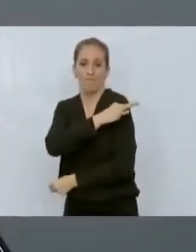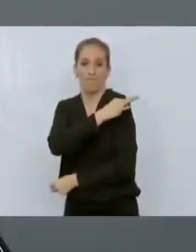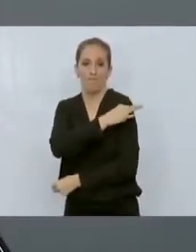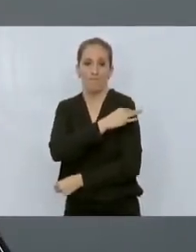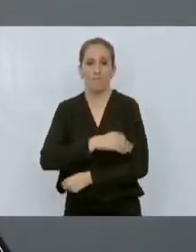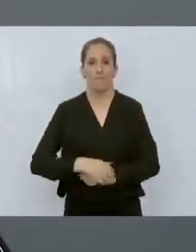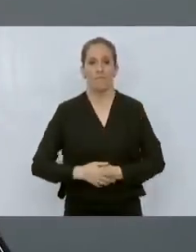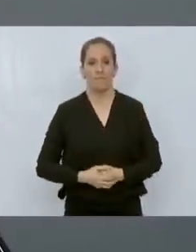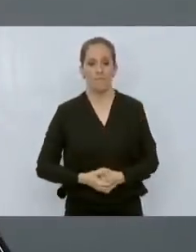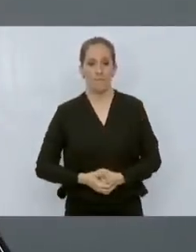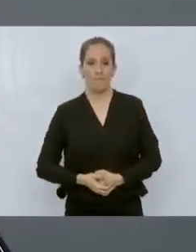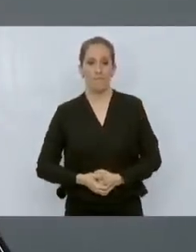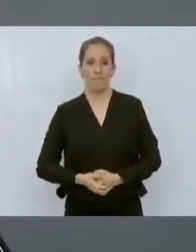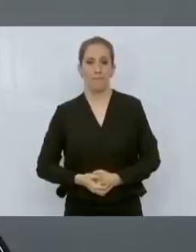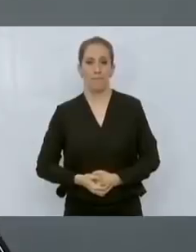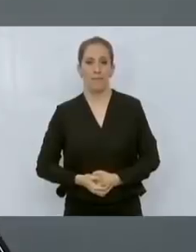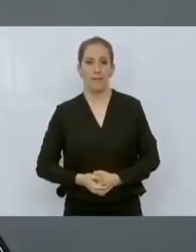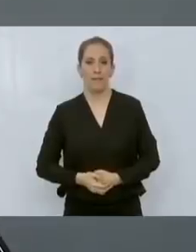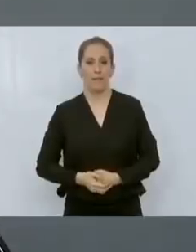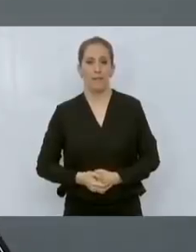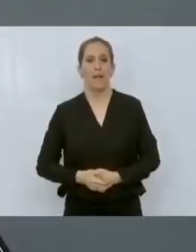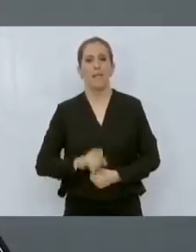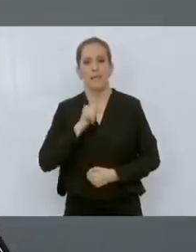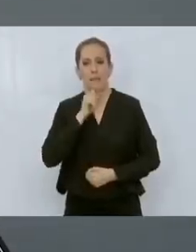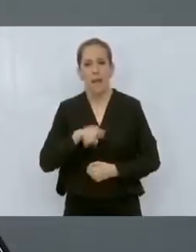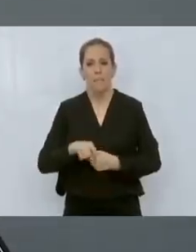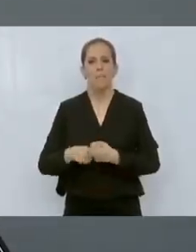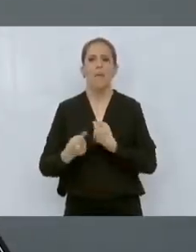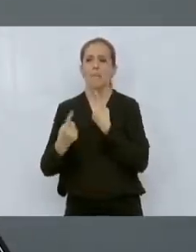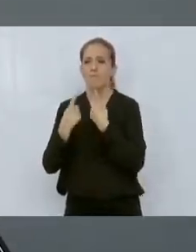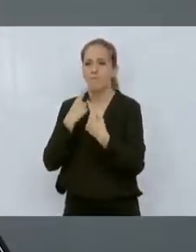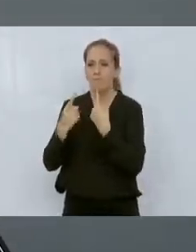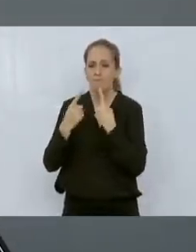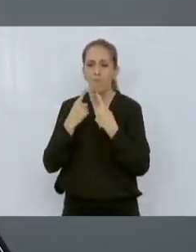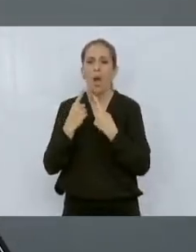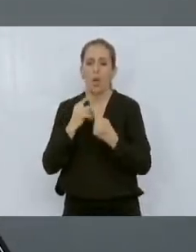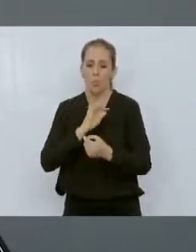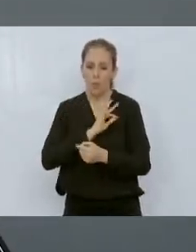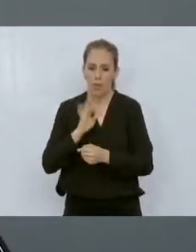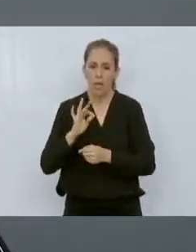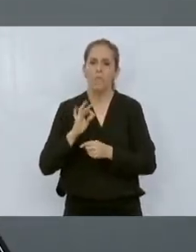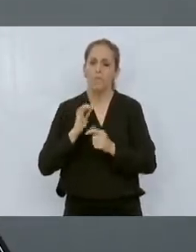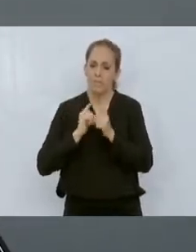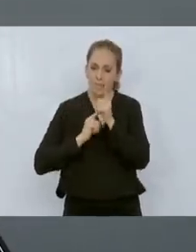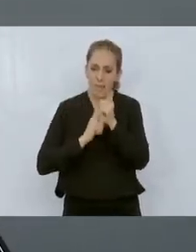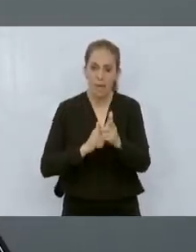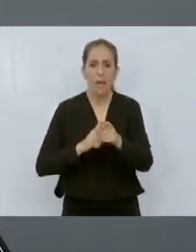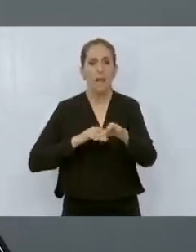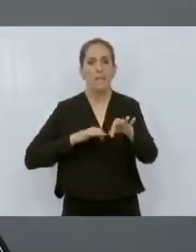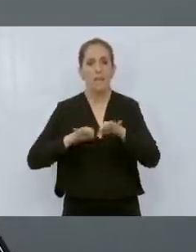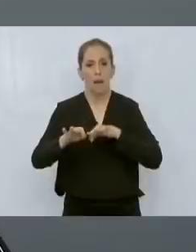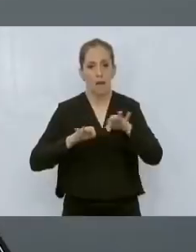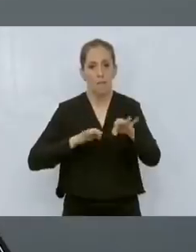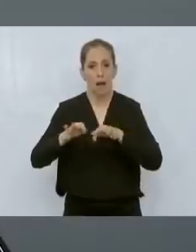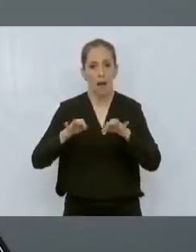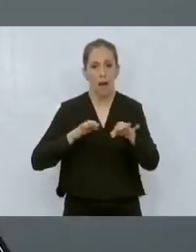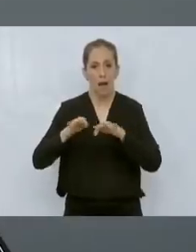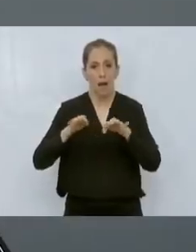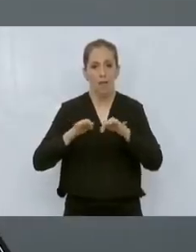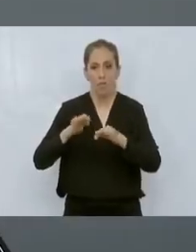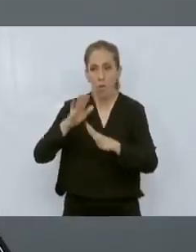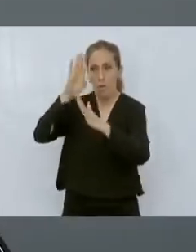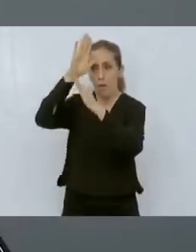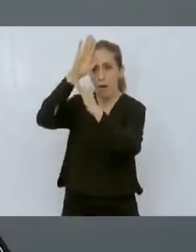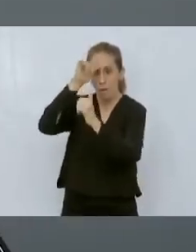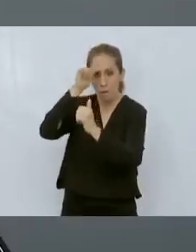hablamos también de trabajar de manera coordinada en este aspecto. Ellos